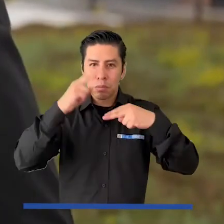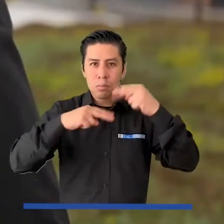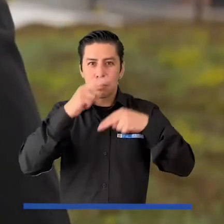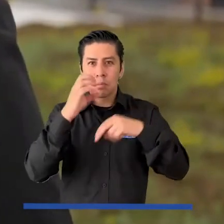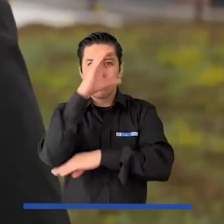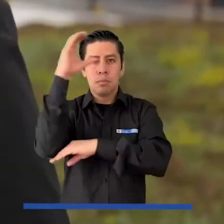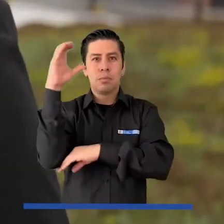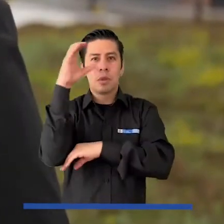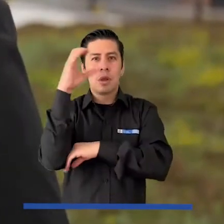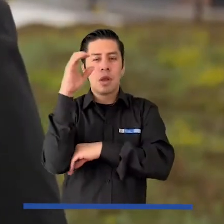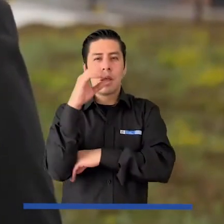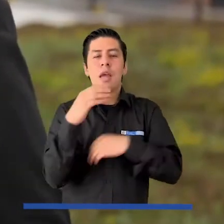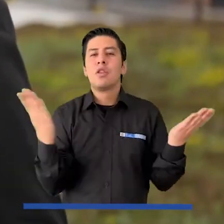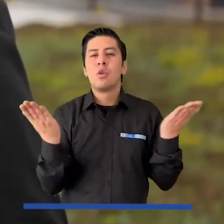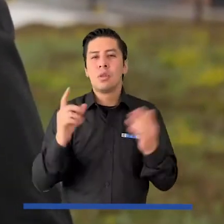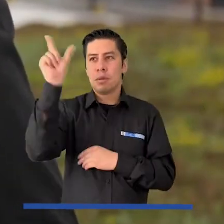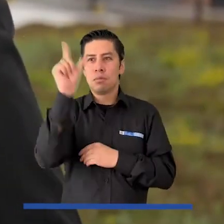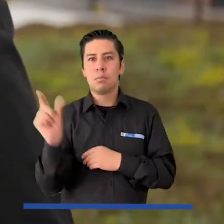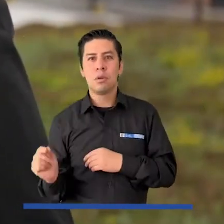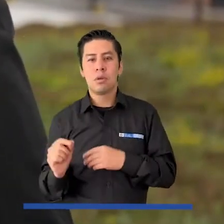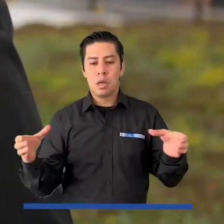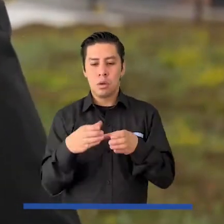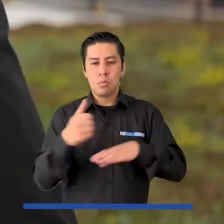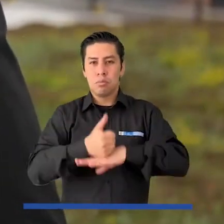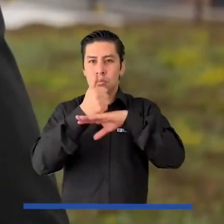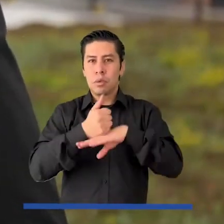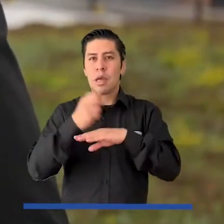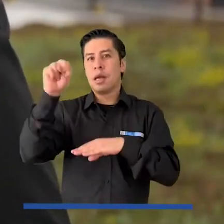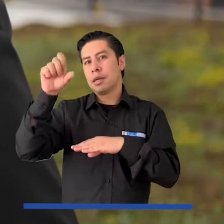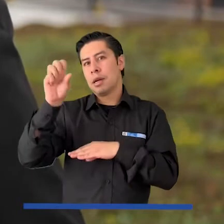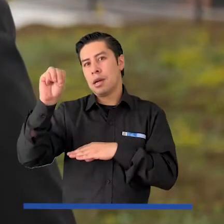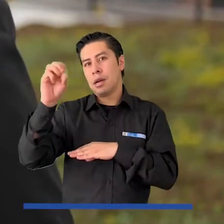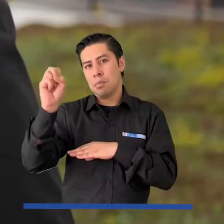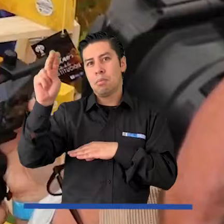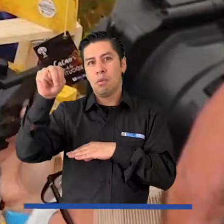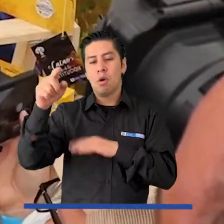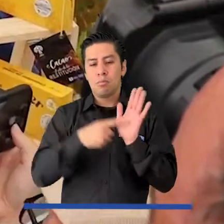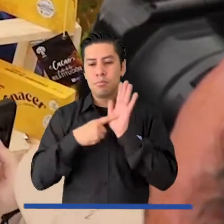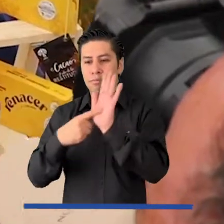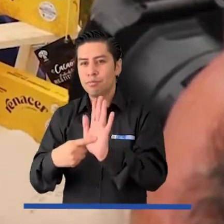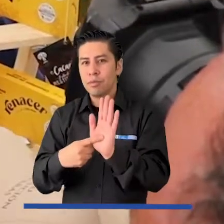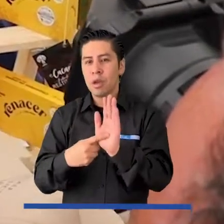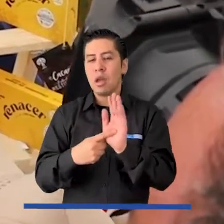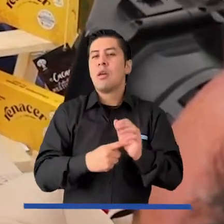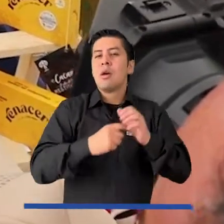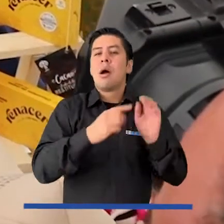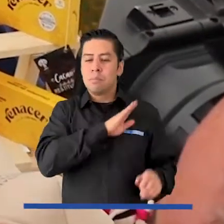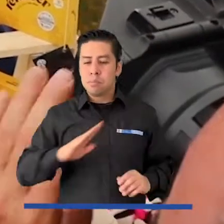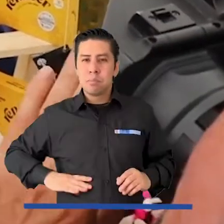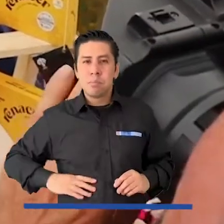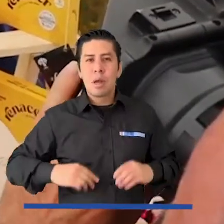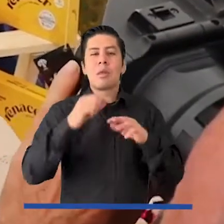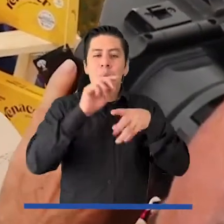Durante el taller Construyendo País realizado en el municipio de Pueblo Bello, en el Cesar, el director de la Unidad para las Víctimas, Ramón Rodríguez, presentó al presidente de la República